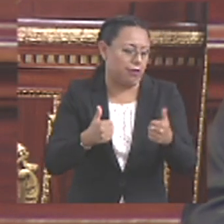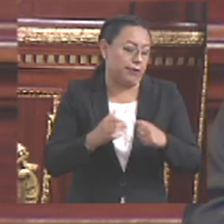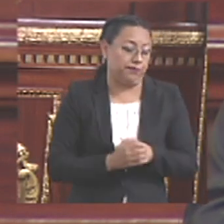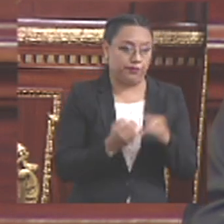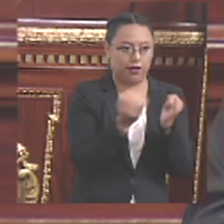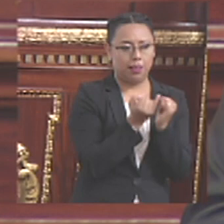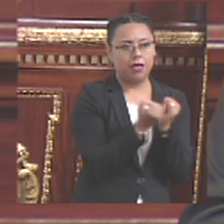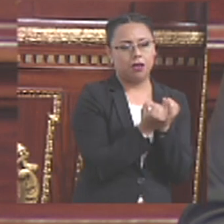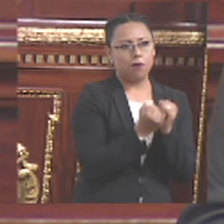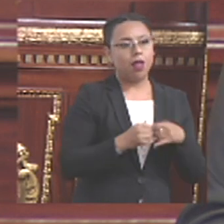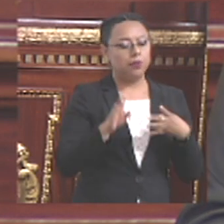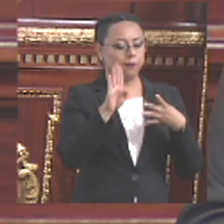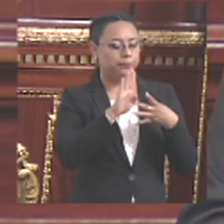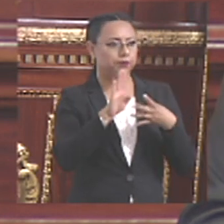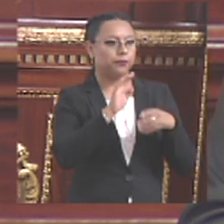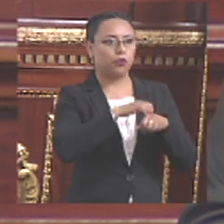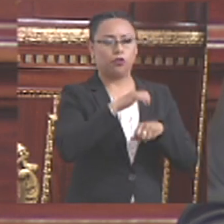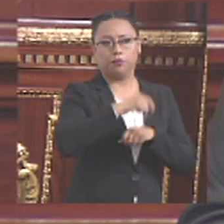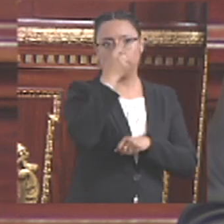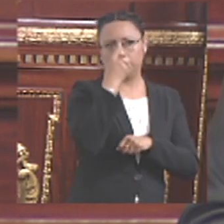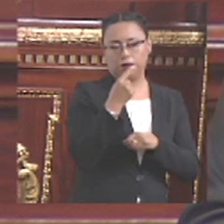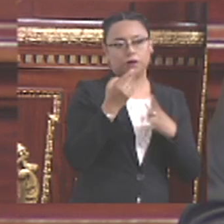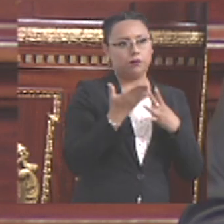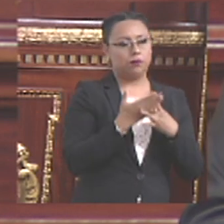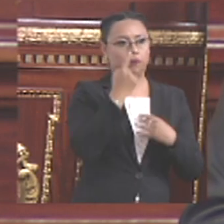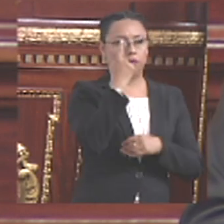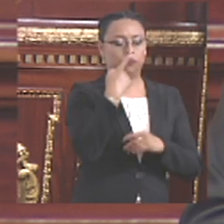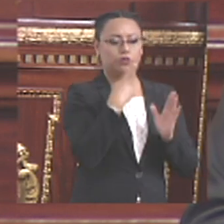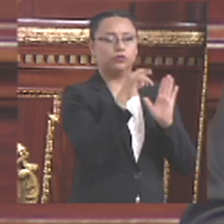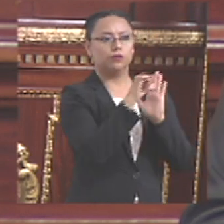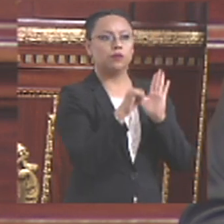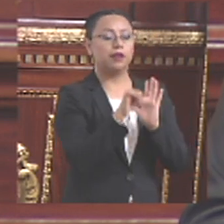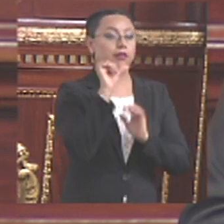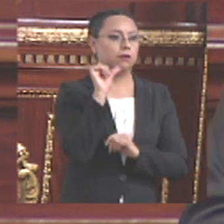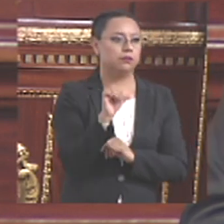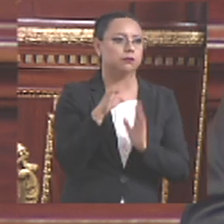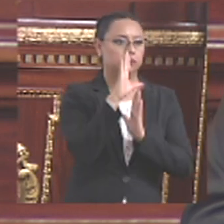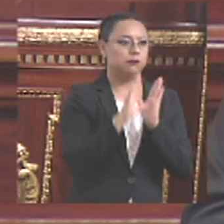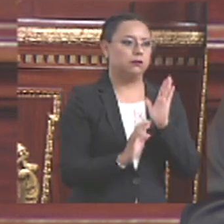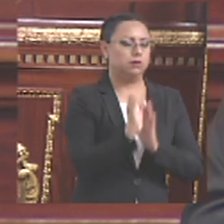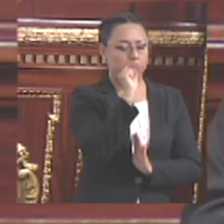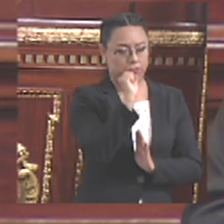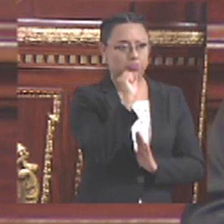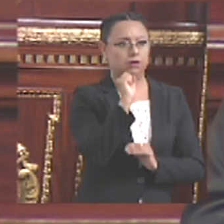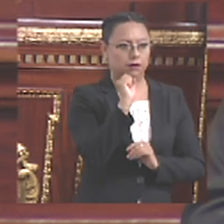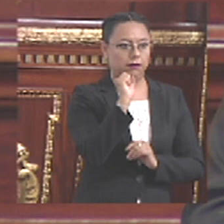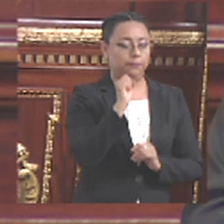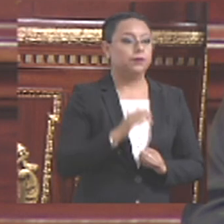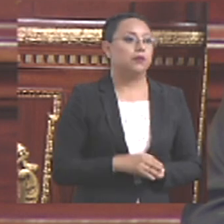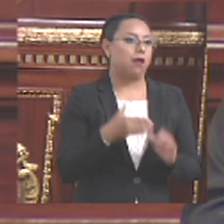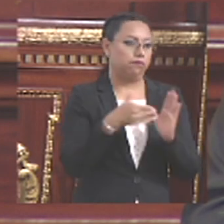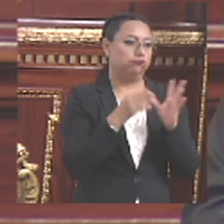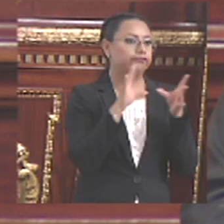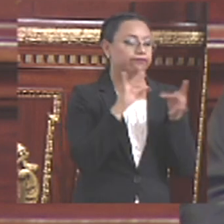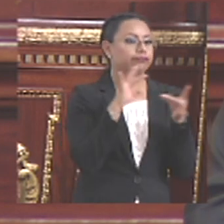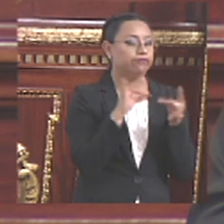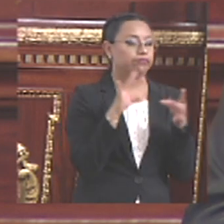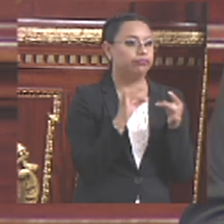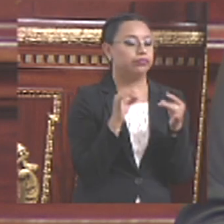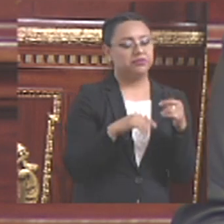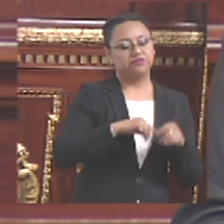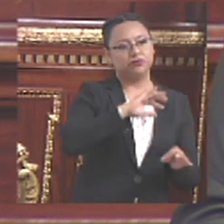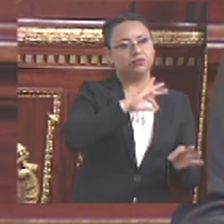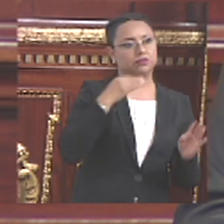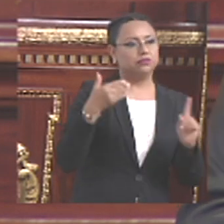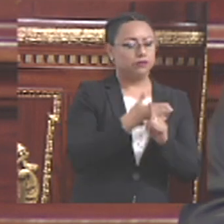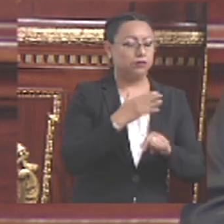en el inciso B del numeral 1 del apartado 1 del artículo 16 de la Constitución Política, que a la letra dice: